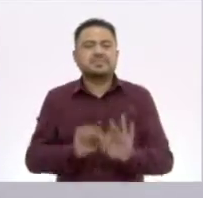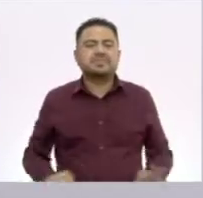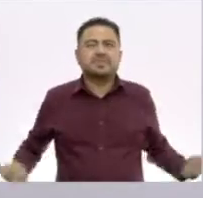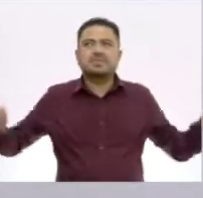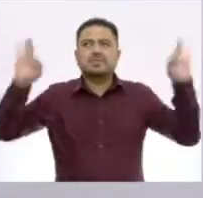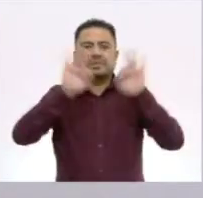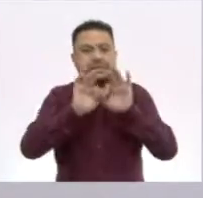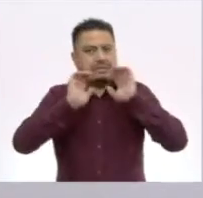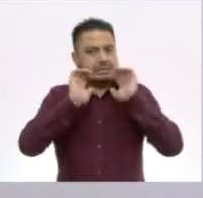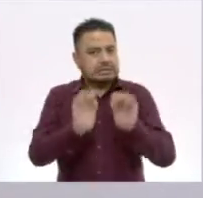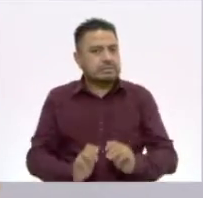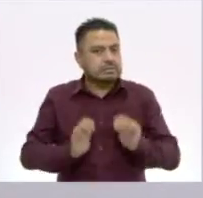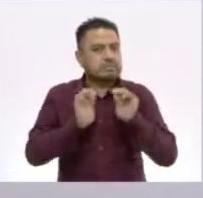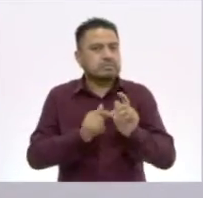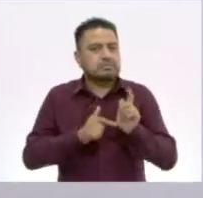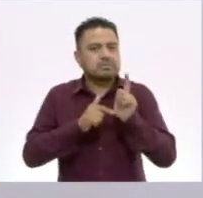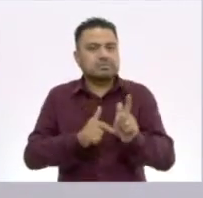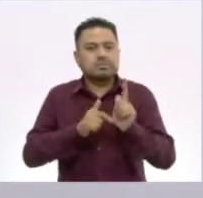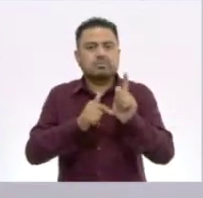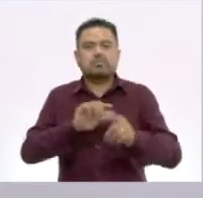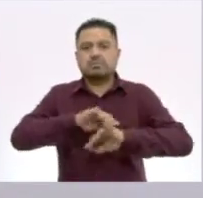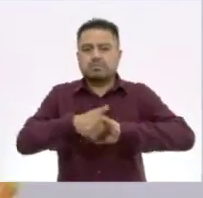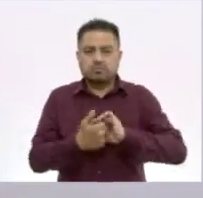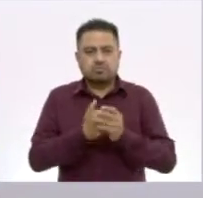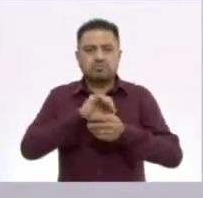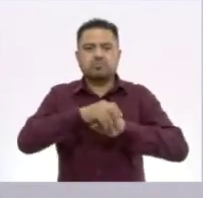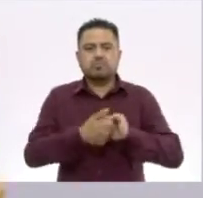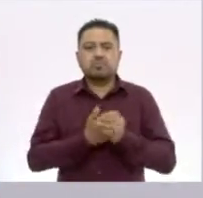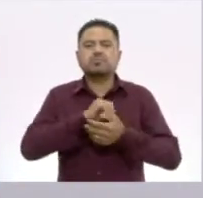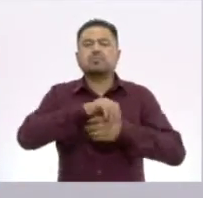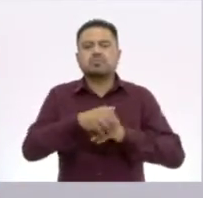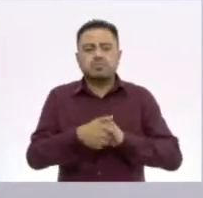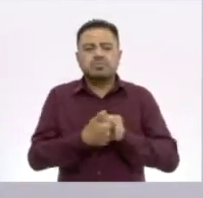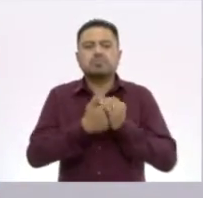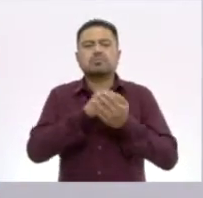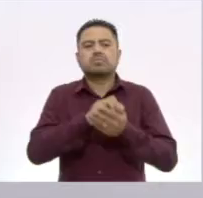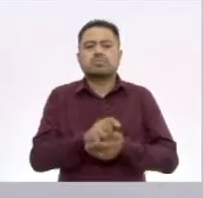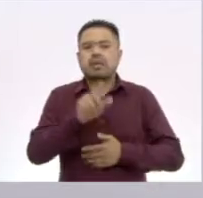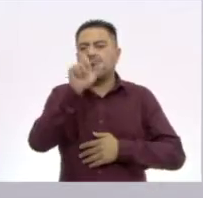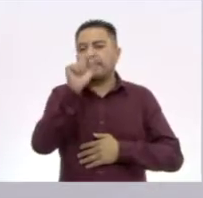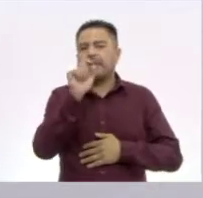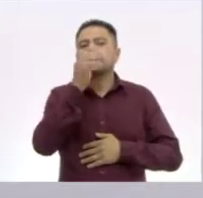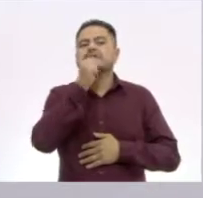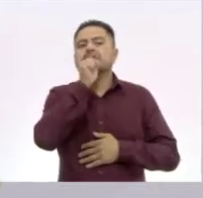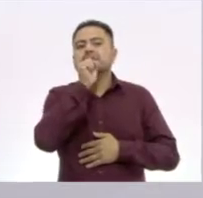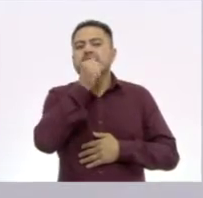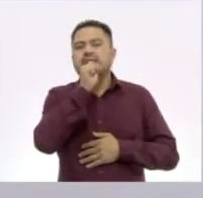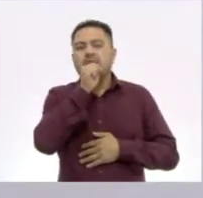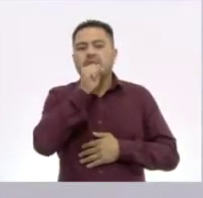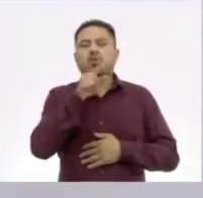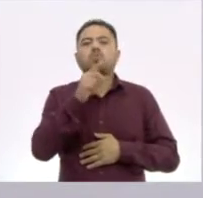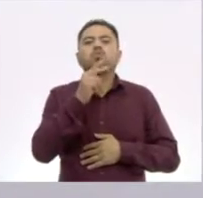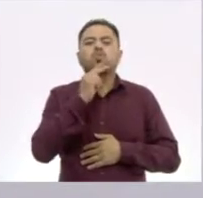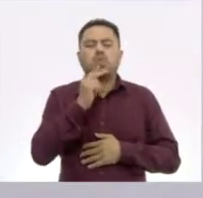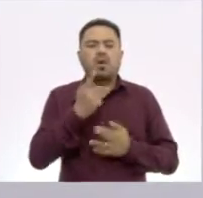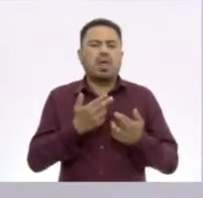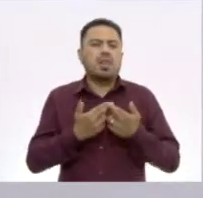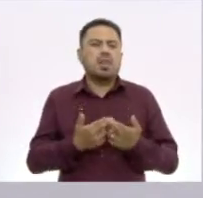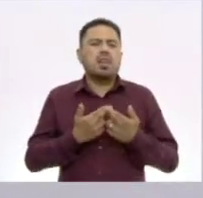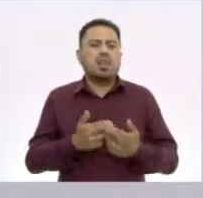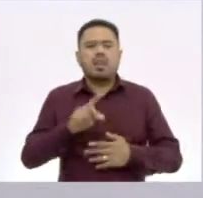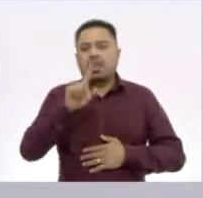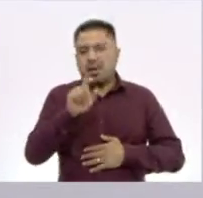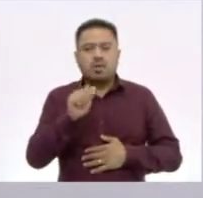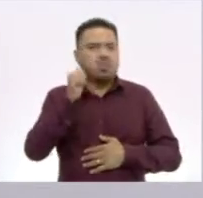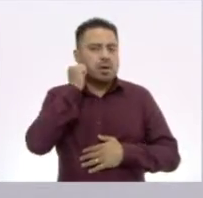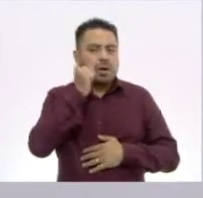seguir cuidando nos lavándonos las manos por lo menos durante 20 segundos usando mucha agua y jabón